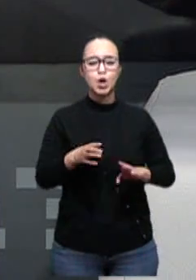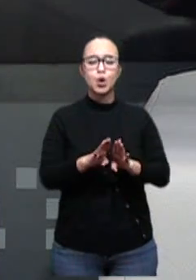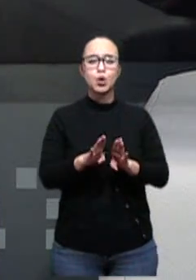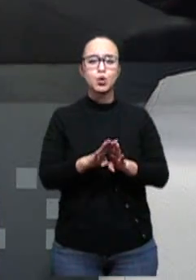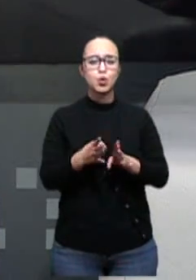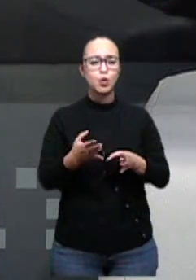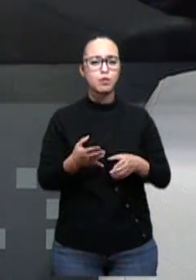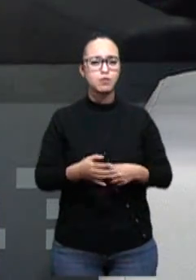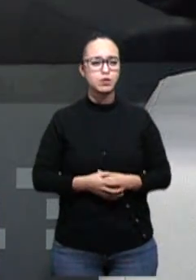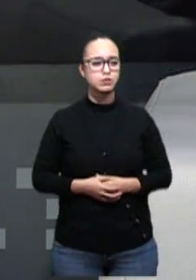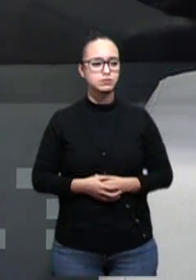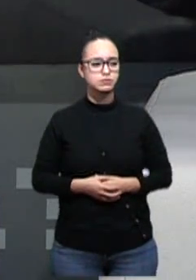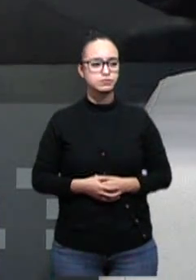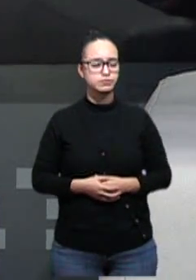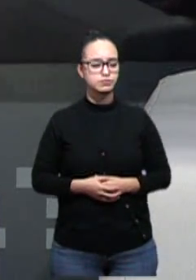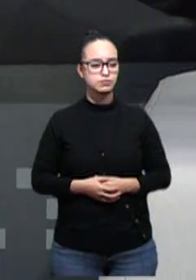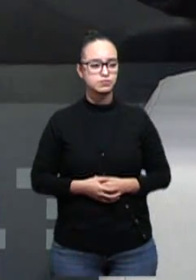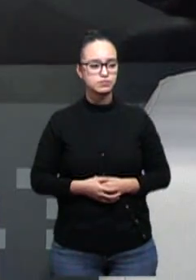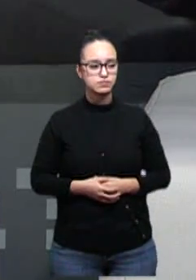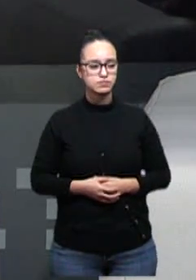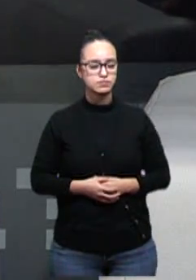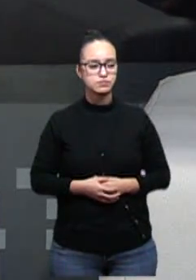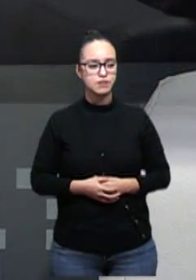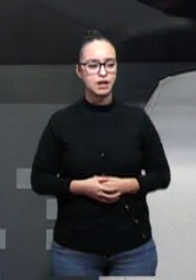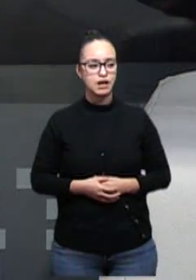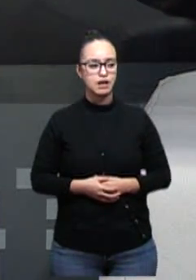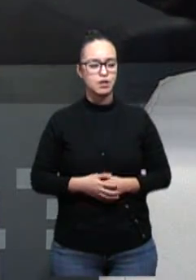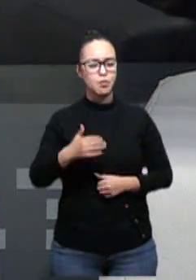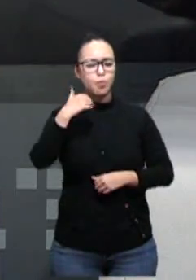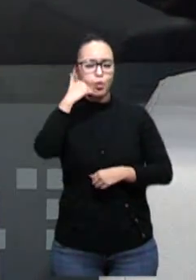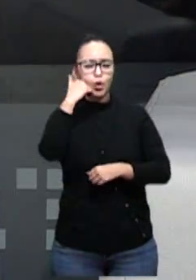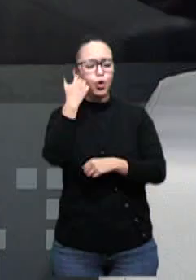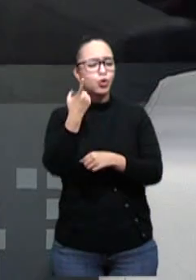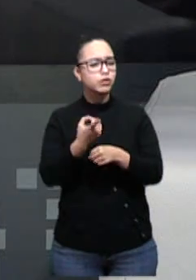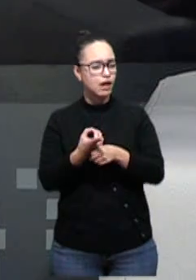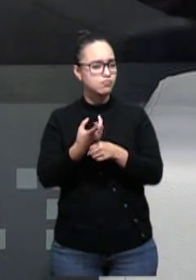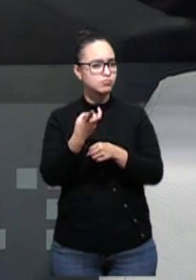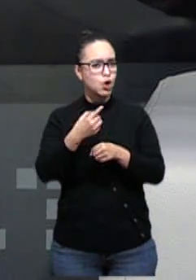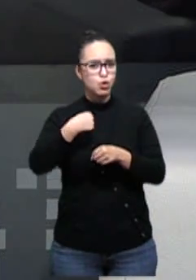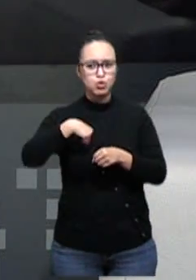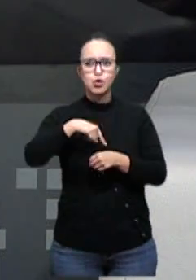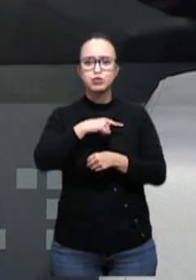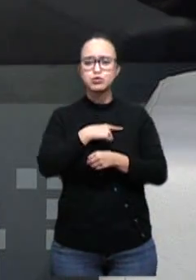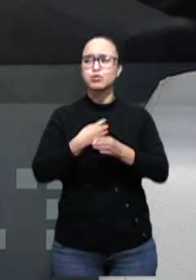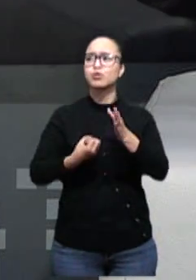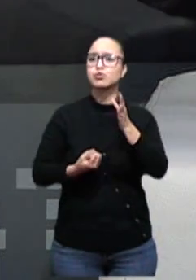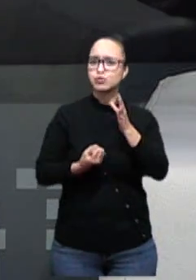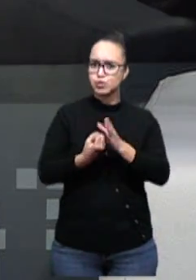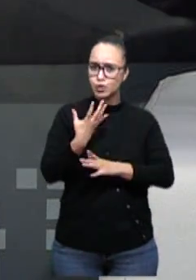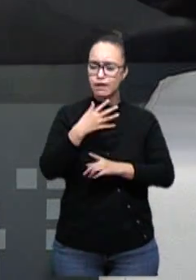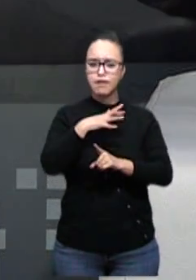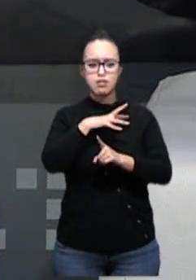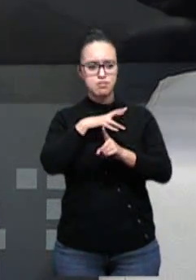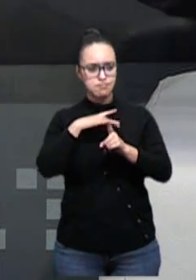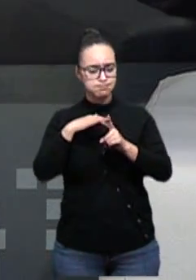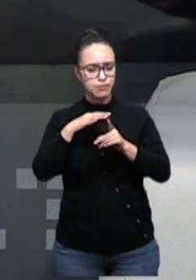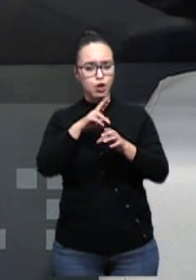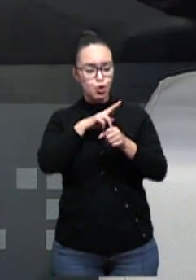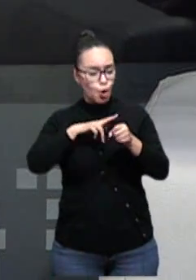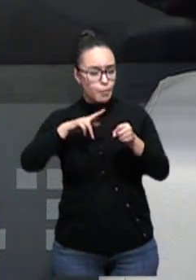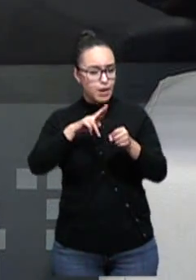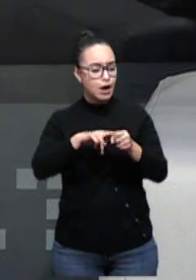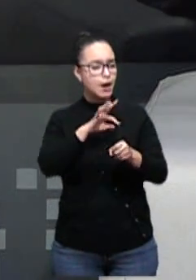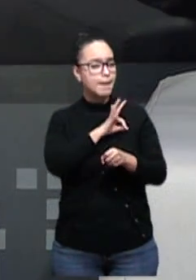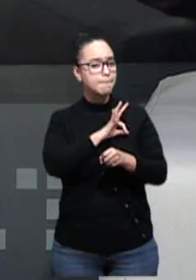deseo, ese ímpetu de que sintamos que ya es efectivo, que estamos en la verdadera nueva normalidad y que pueda